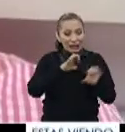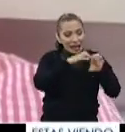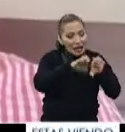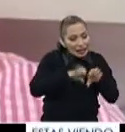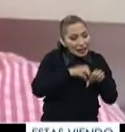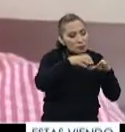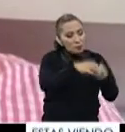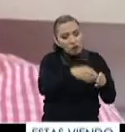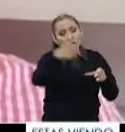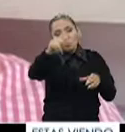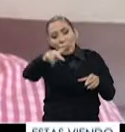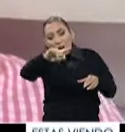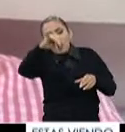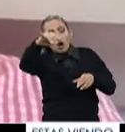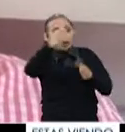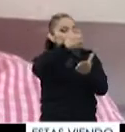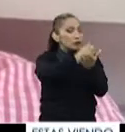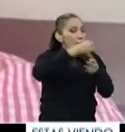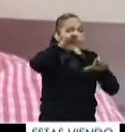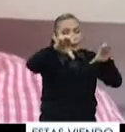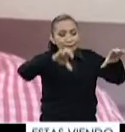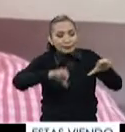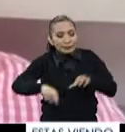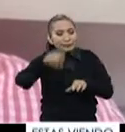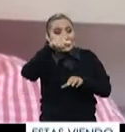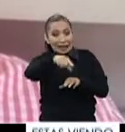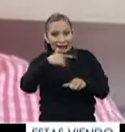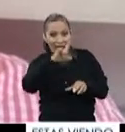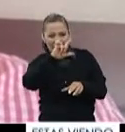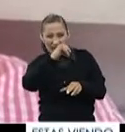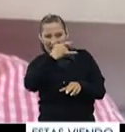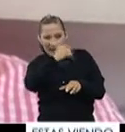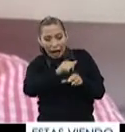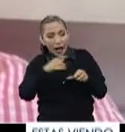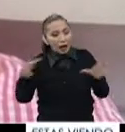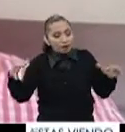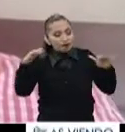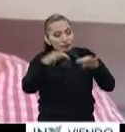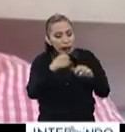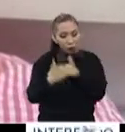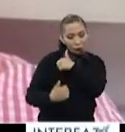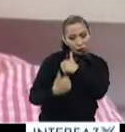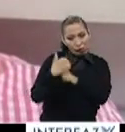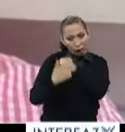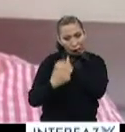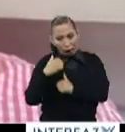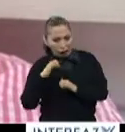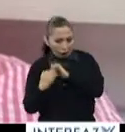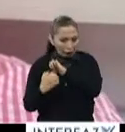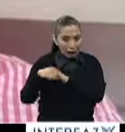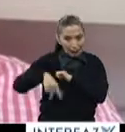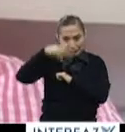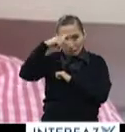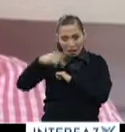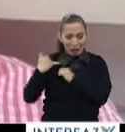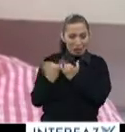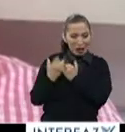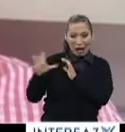equipos de cada pueblo, de cada ciudad, y en esas ligas se reproducen las rivalidades que hay aquí en